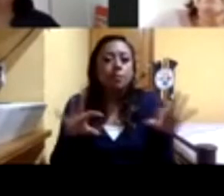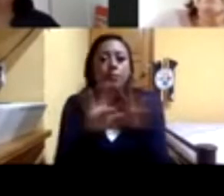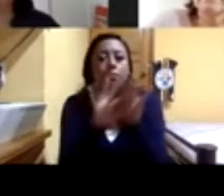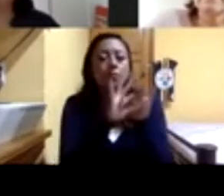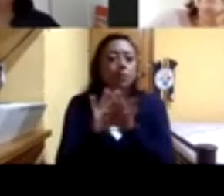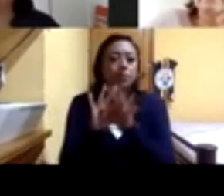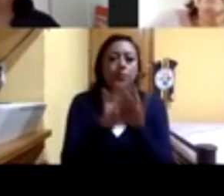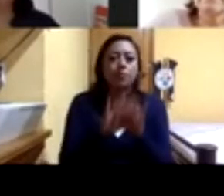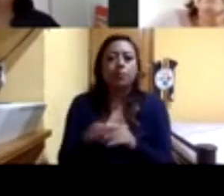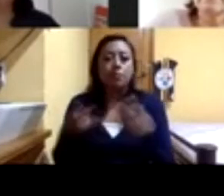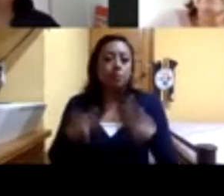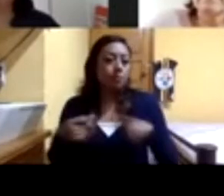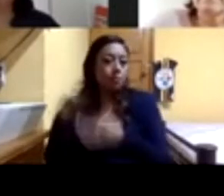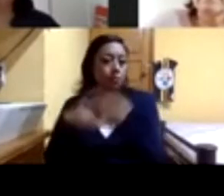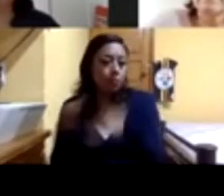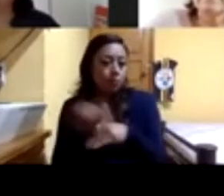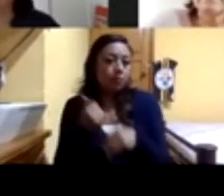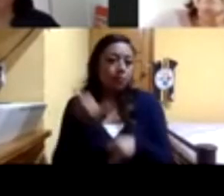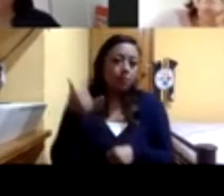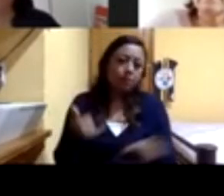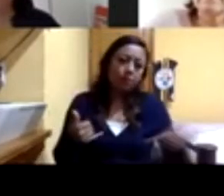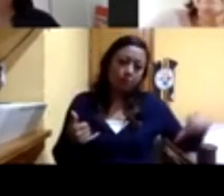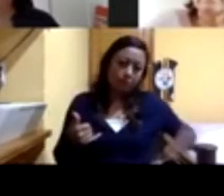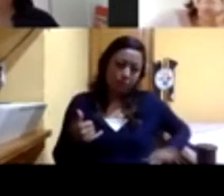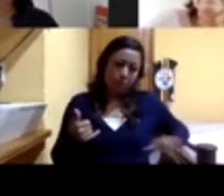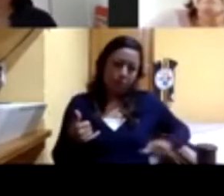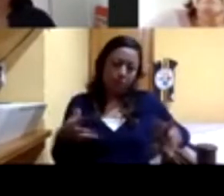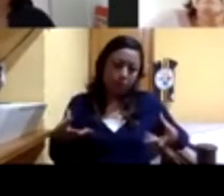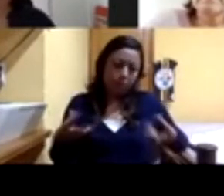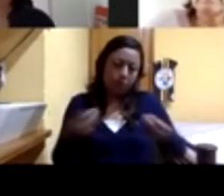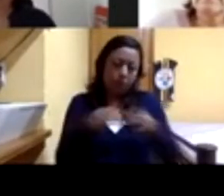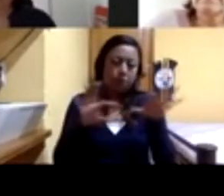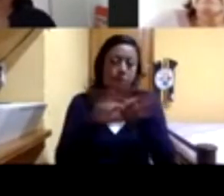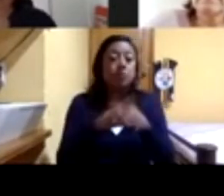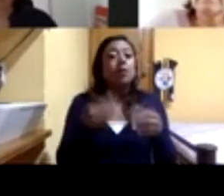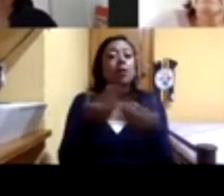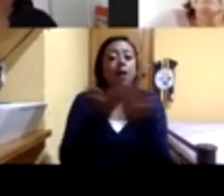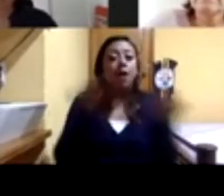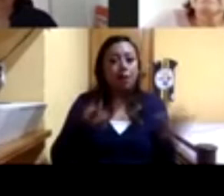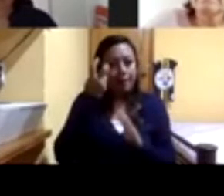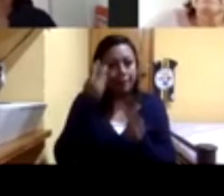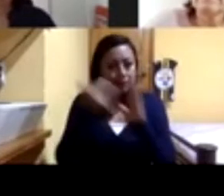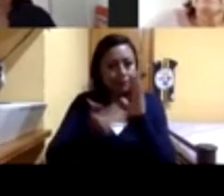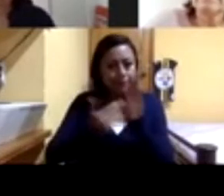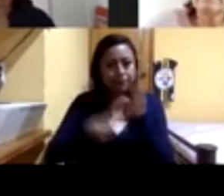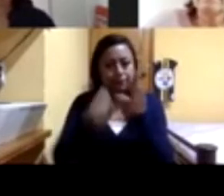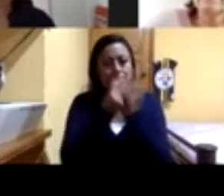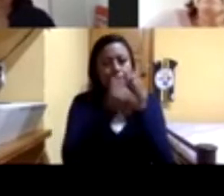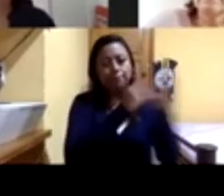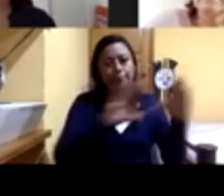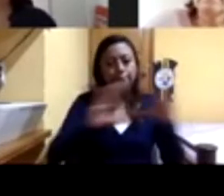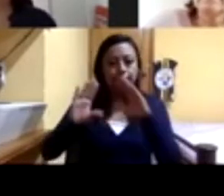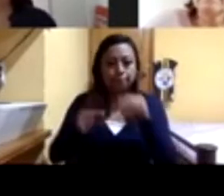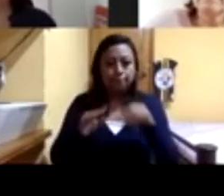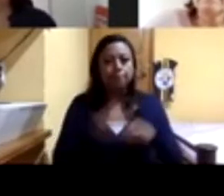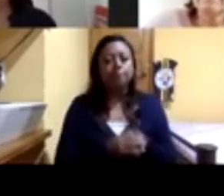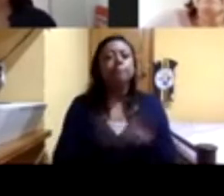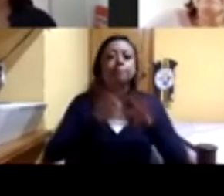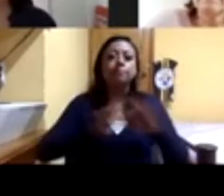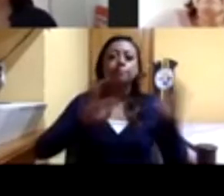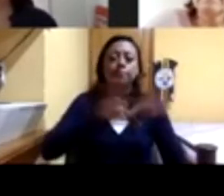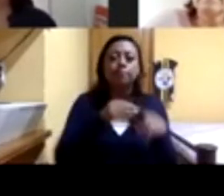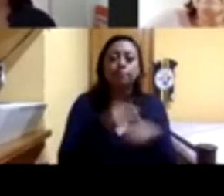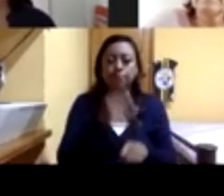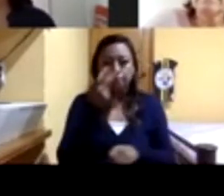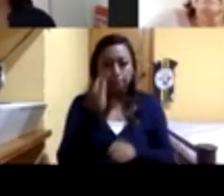Algo importante para resaltar en este taller que estamos llevando a cabo es que el Congreso no solamente se agota en